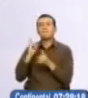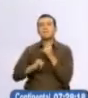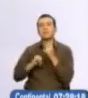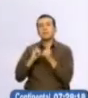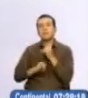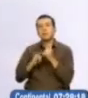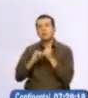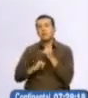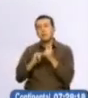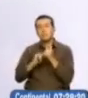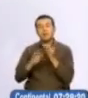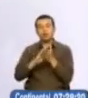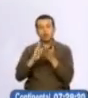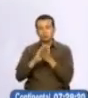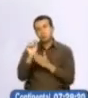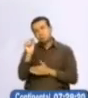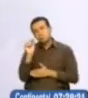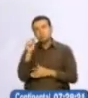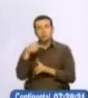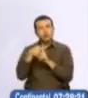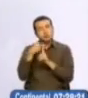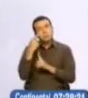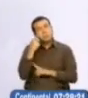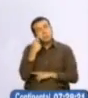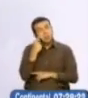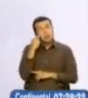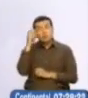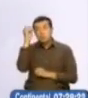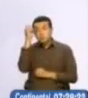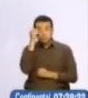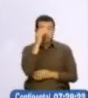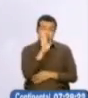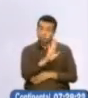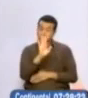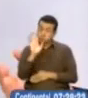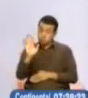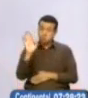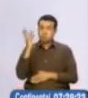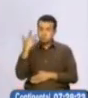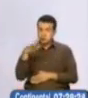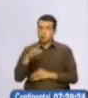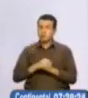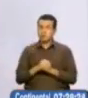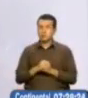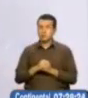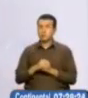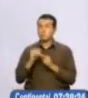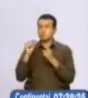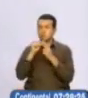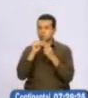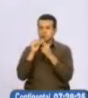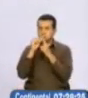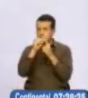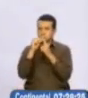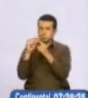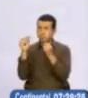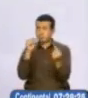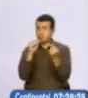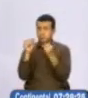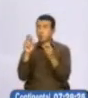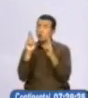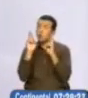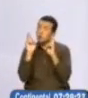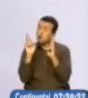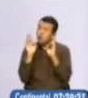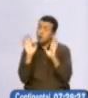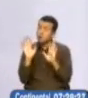esperanza. No, sí, en realidad me gustaría ver hacia dónde van los discursos. Sé que se van a poner con acciones violentas de un lado al otro. Ojalá no